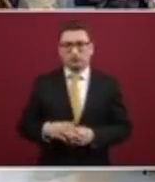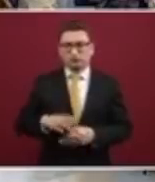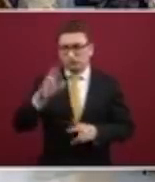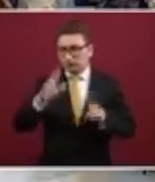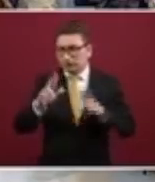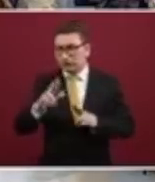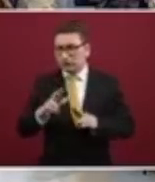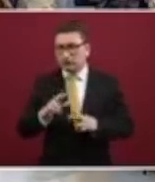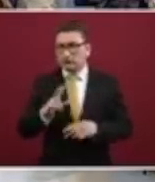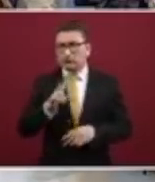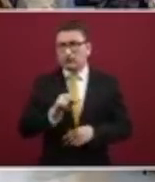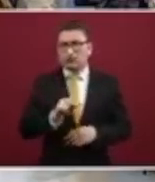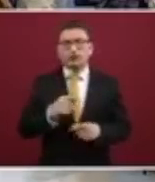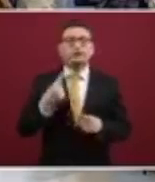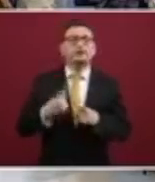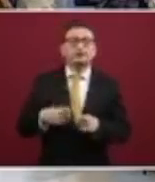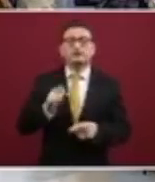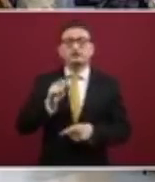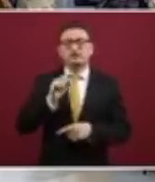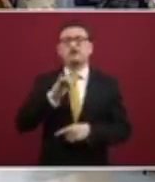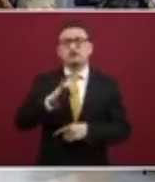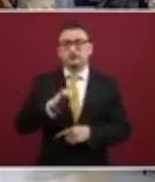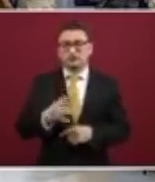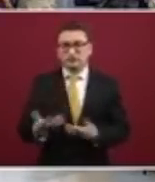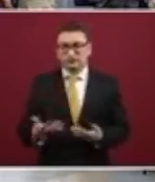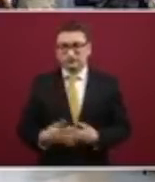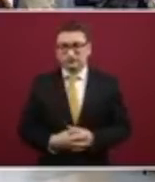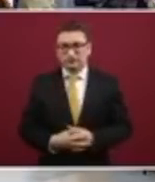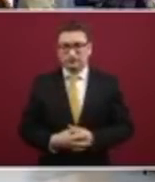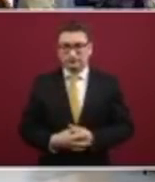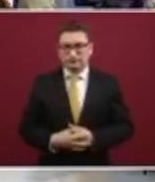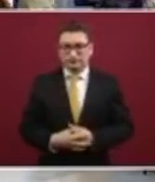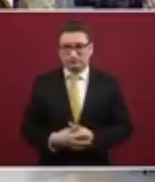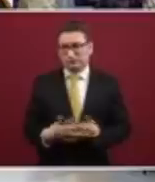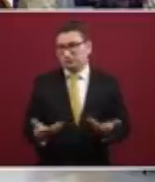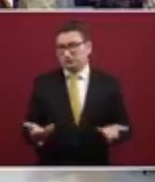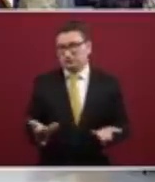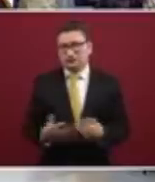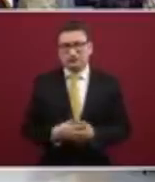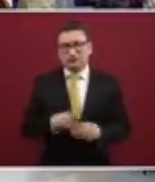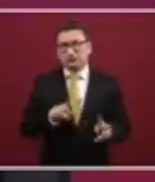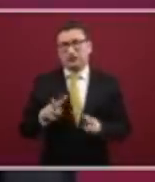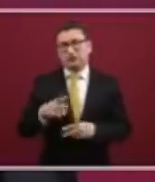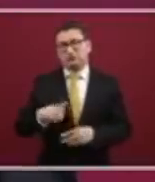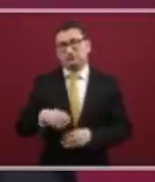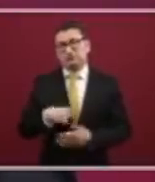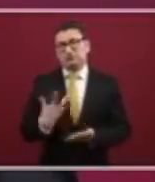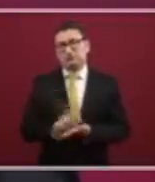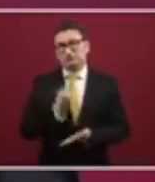Que levanten la mano los que están a favor. Ah, ya ganamos.